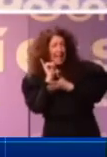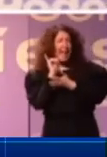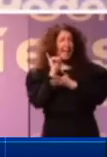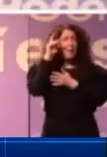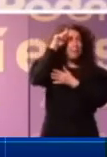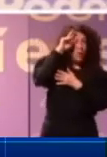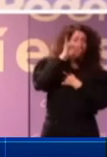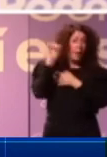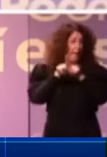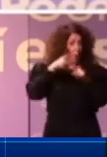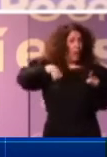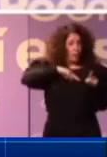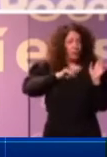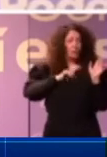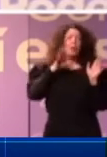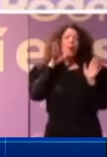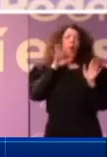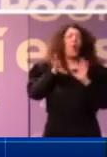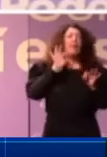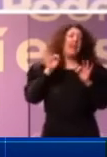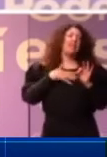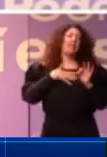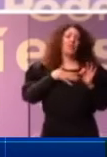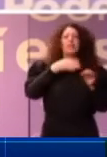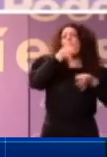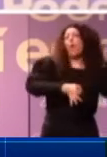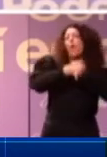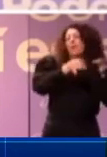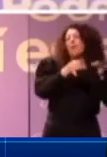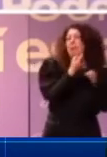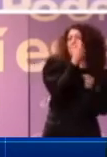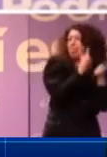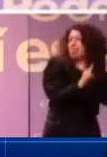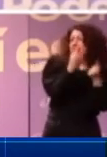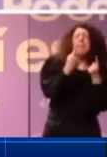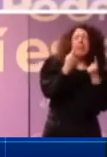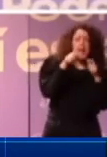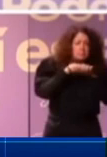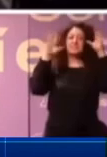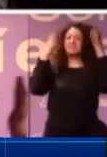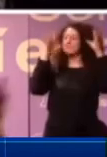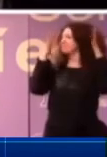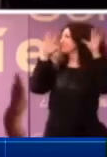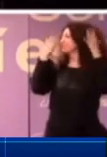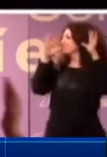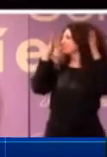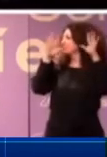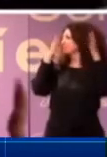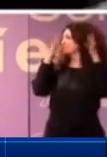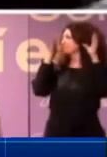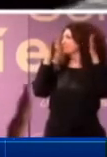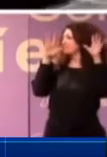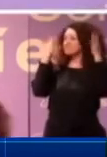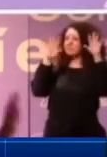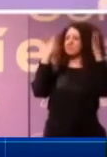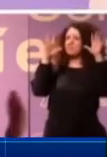de igualdad que vive completamente alejada de la realidad y del mundo jurídico, lo cual es especialmente grave, porque ella es diputada,